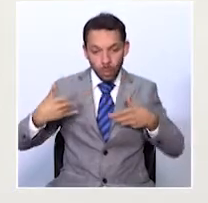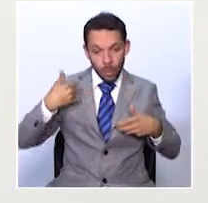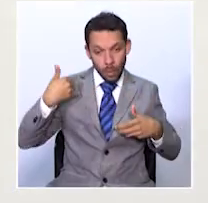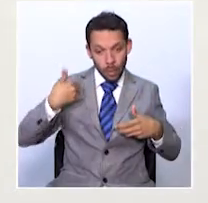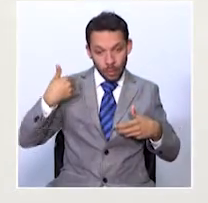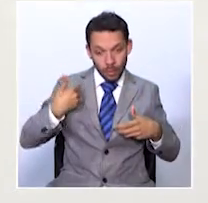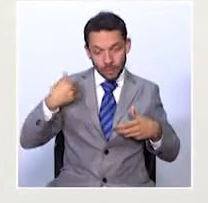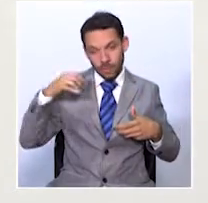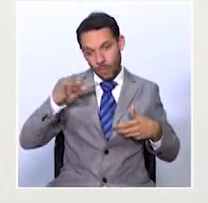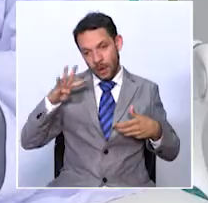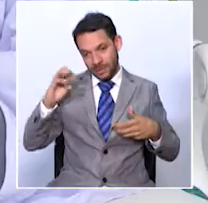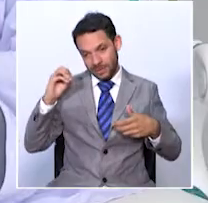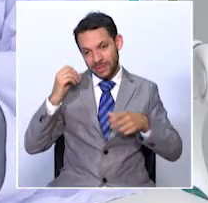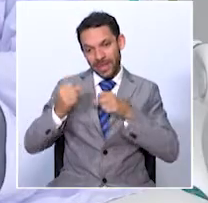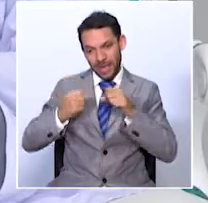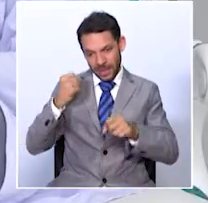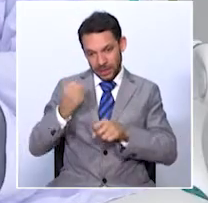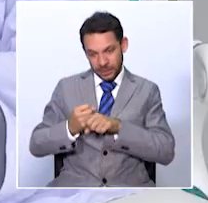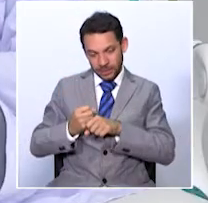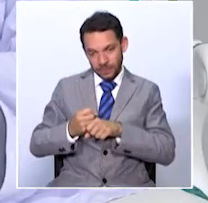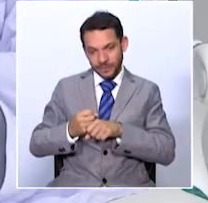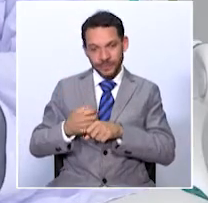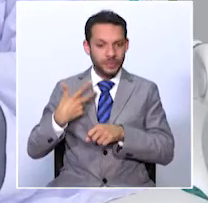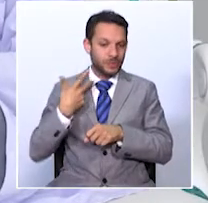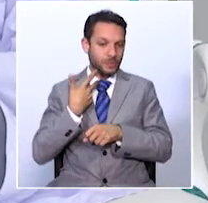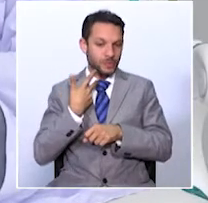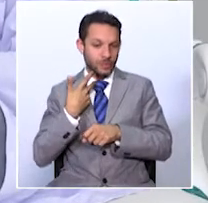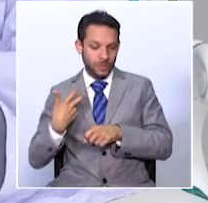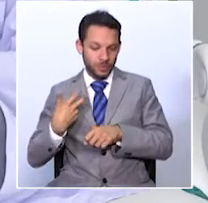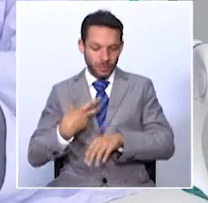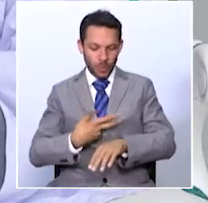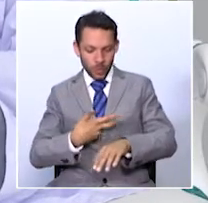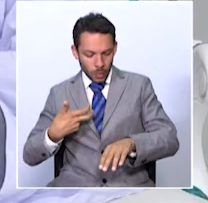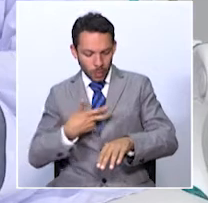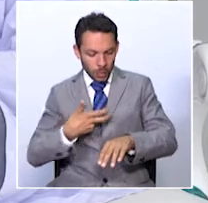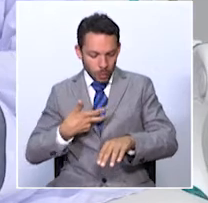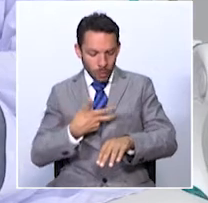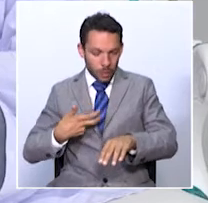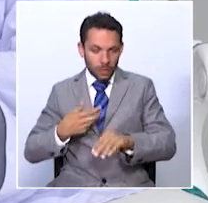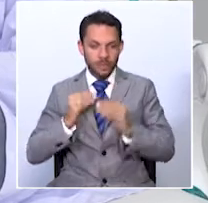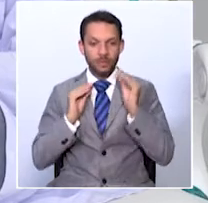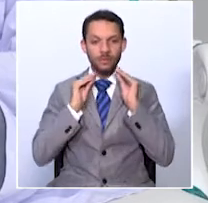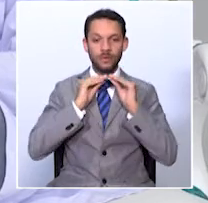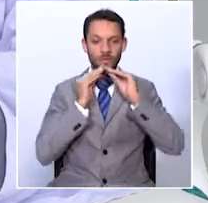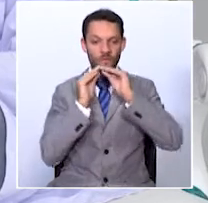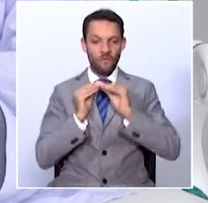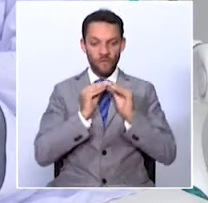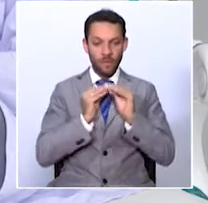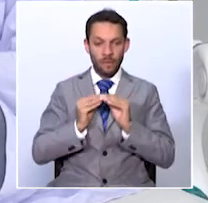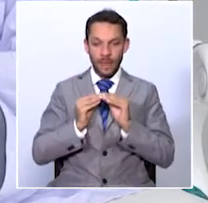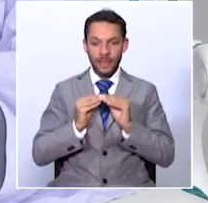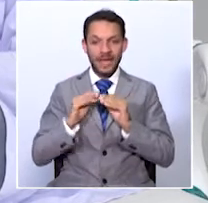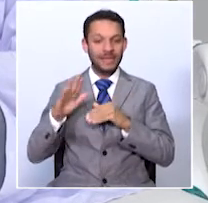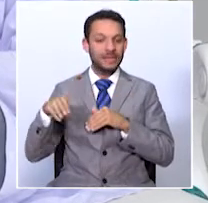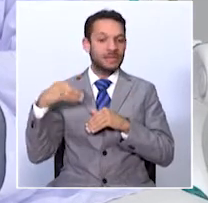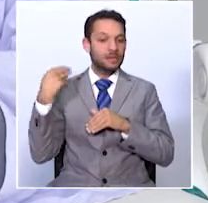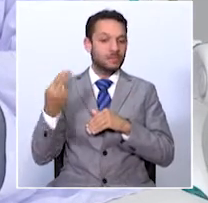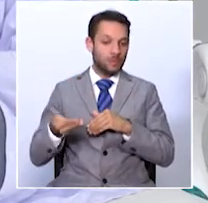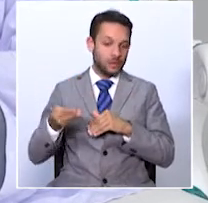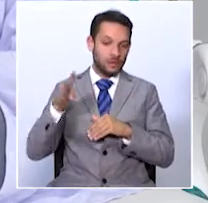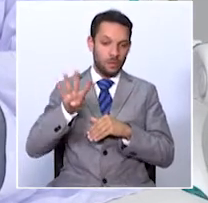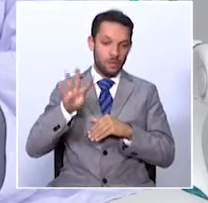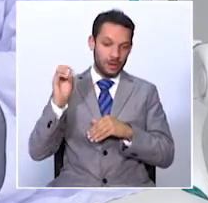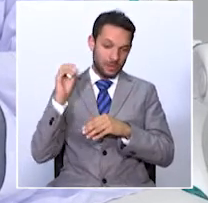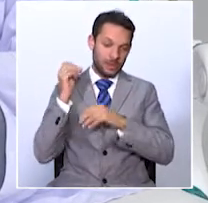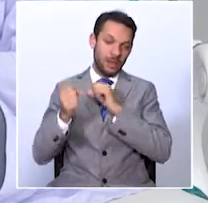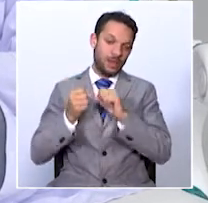40 años, muchas veces se saca la grasita y se reacomoda, pero cuando ya subió los 40 años, hay que siempre,